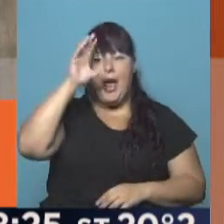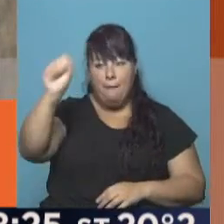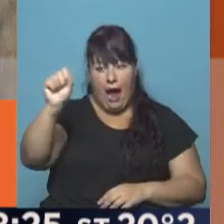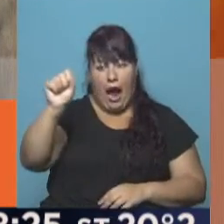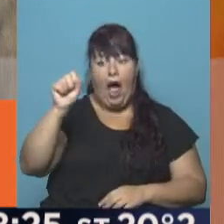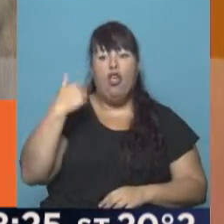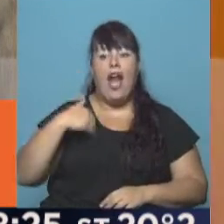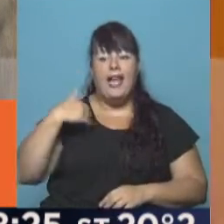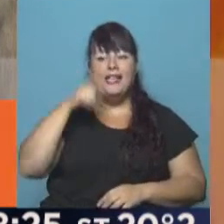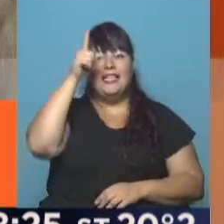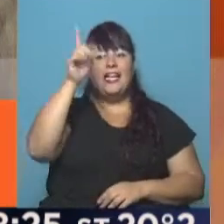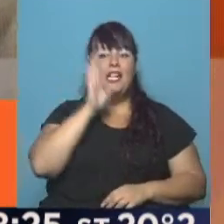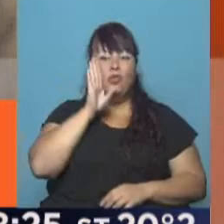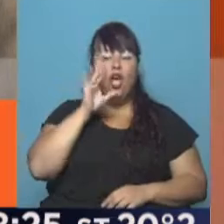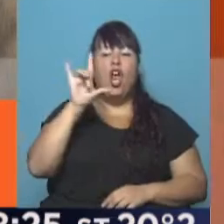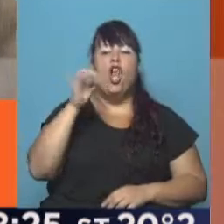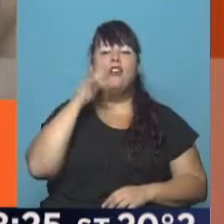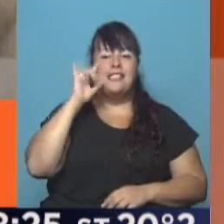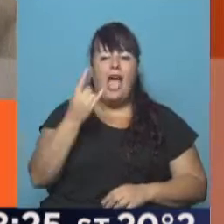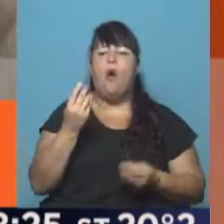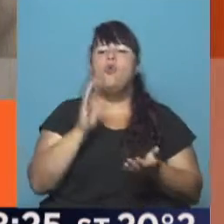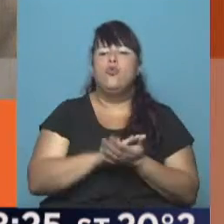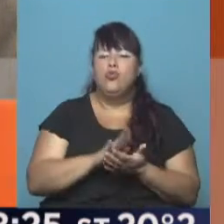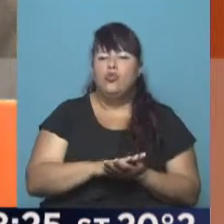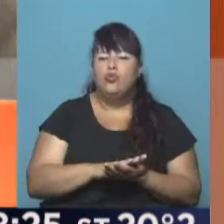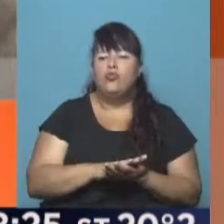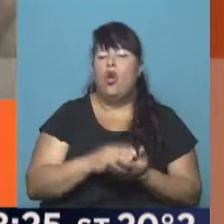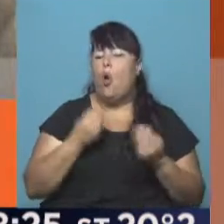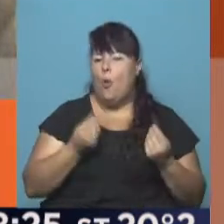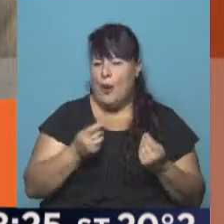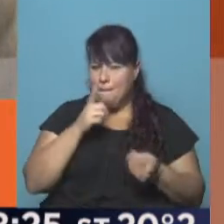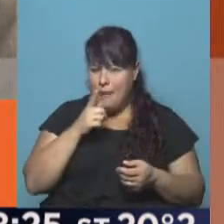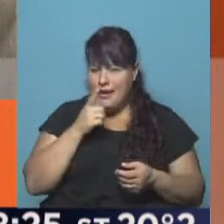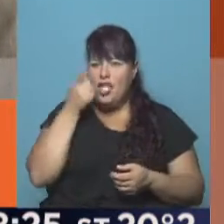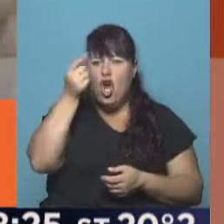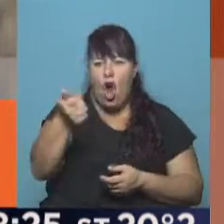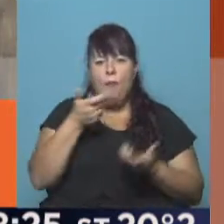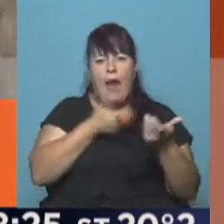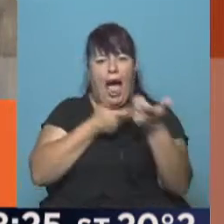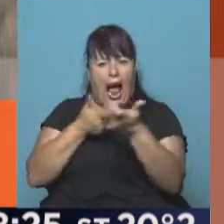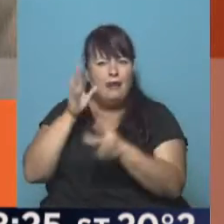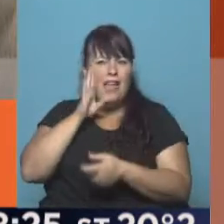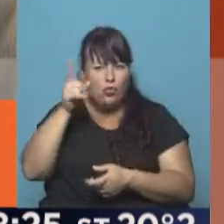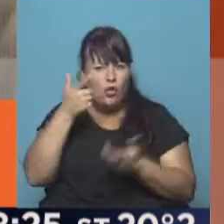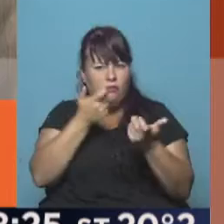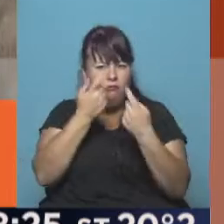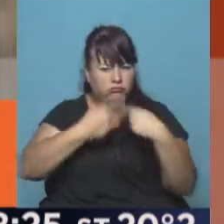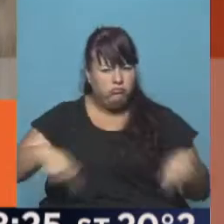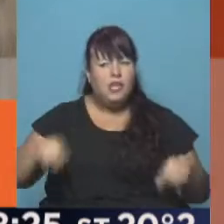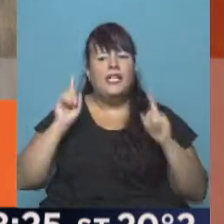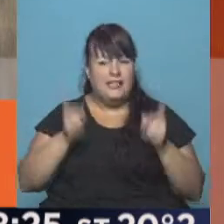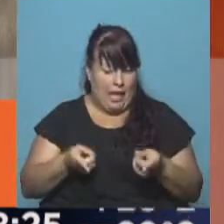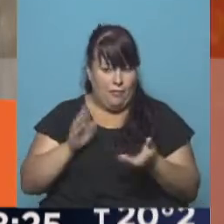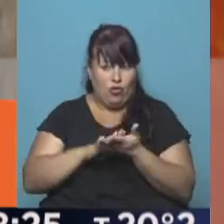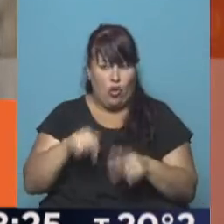argentino en los estados unidos- martín lousteau tiene que ver esto con supuesta compra de armas a los eeuu es que tiene que ver también